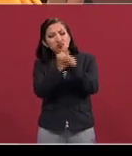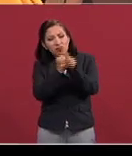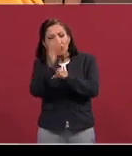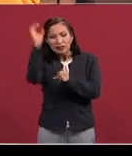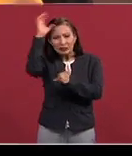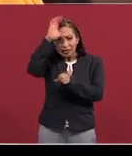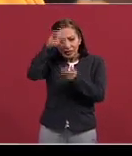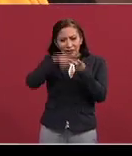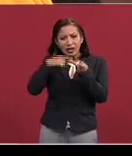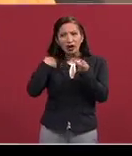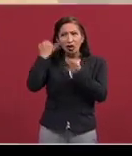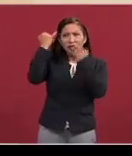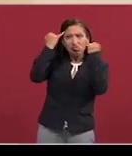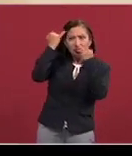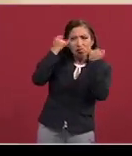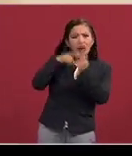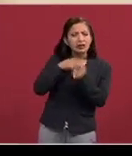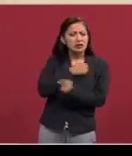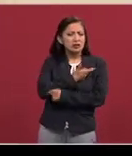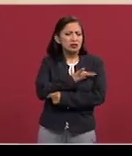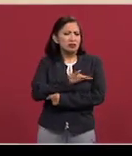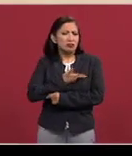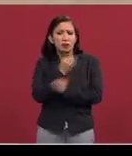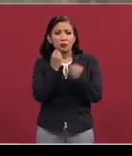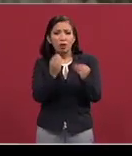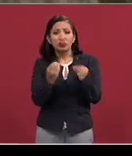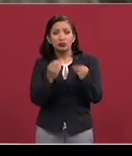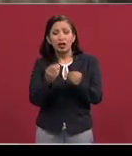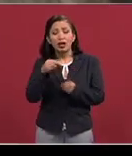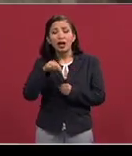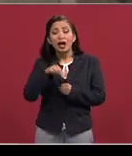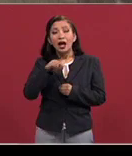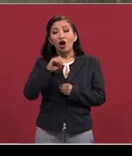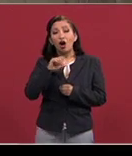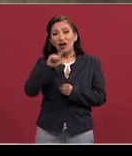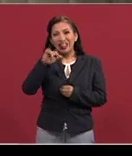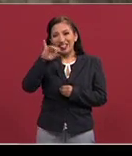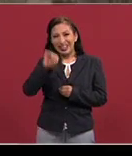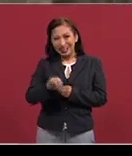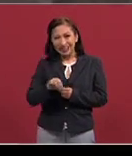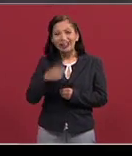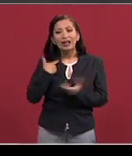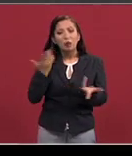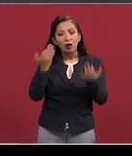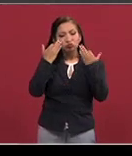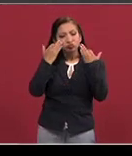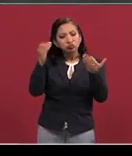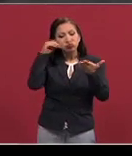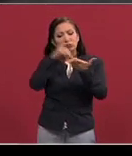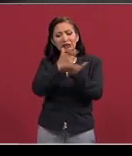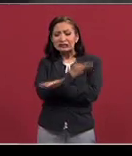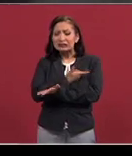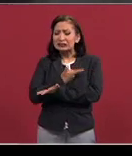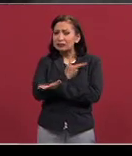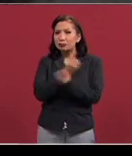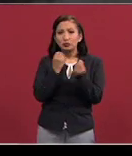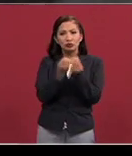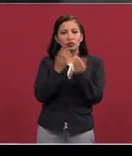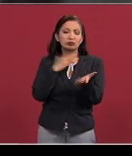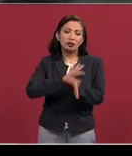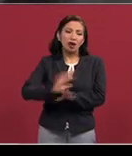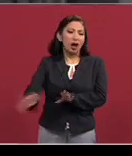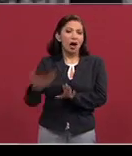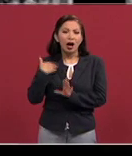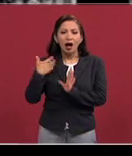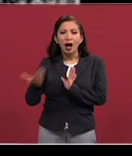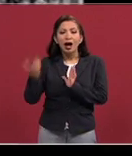científico, esotérico y amante extraordinario de Nahuiolín. Deja testimonio esta pasión que se llevó